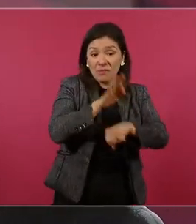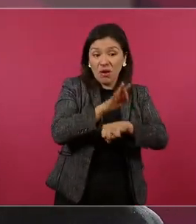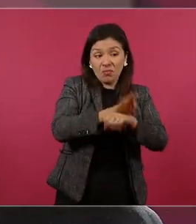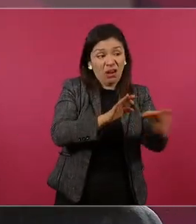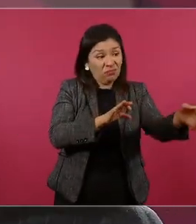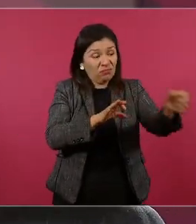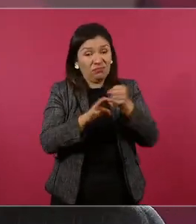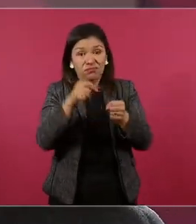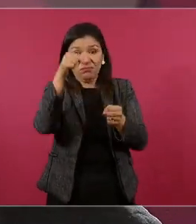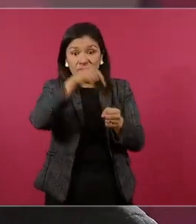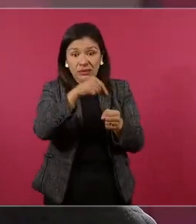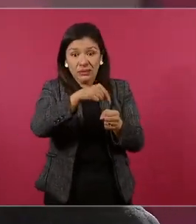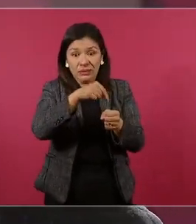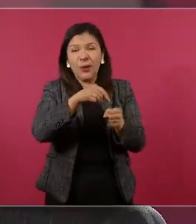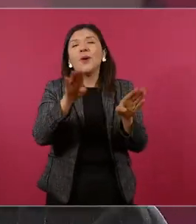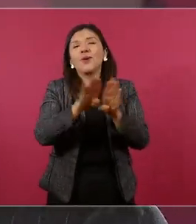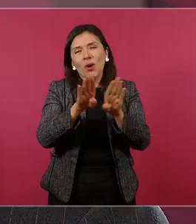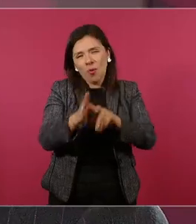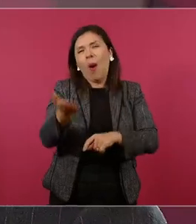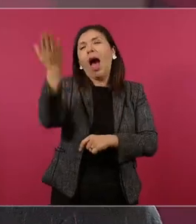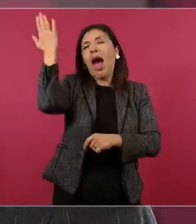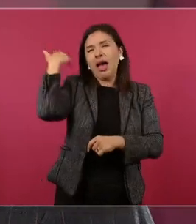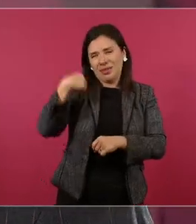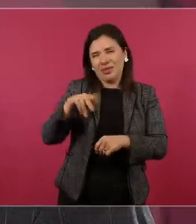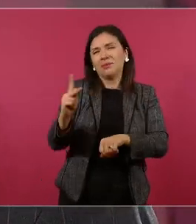empresarial como sucedía